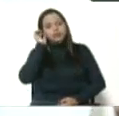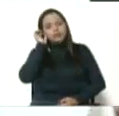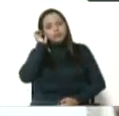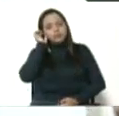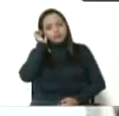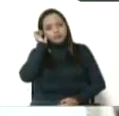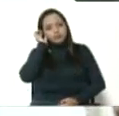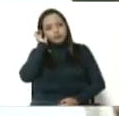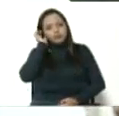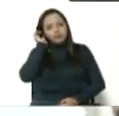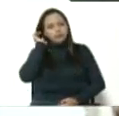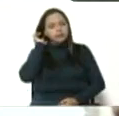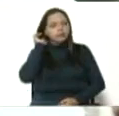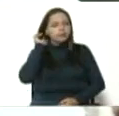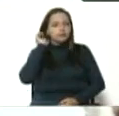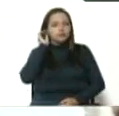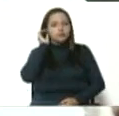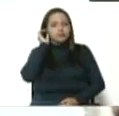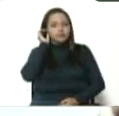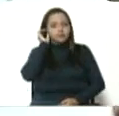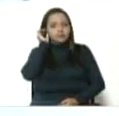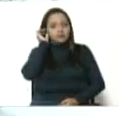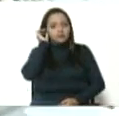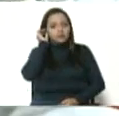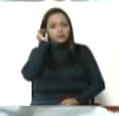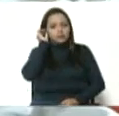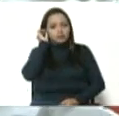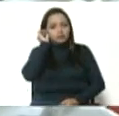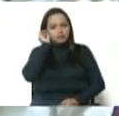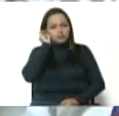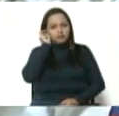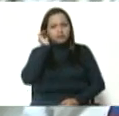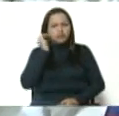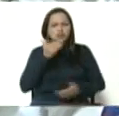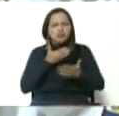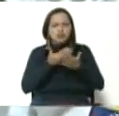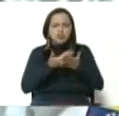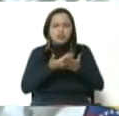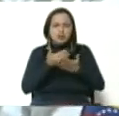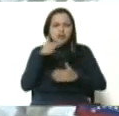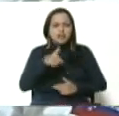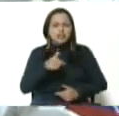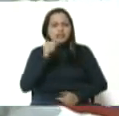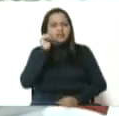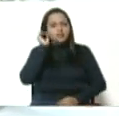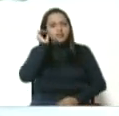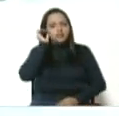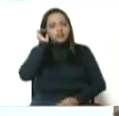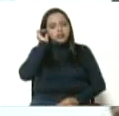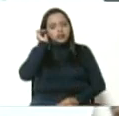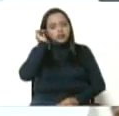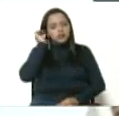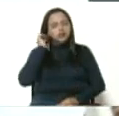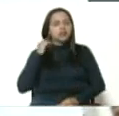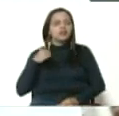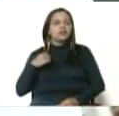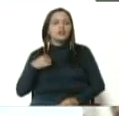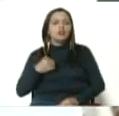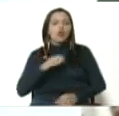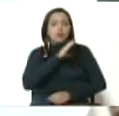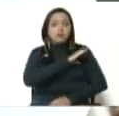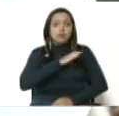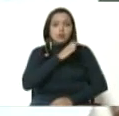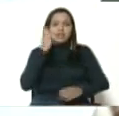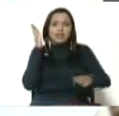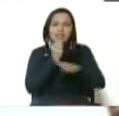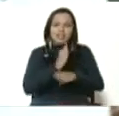particular representando a nuestro sector, solicitamos a esta honorable comisión se castigue con todo